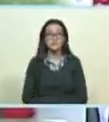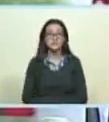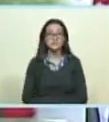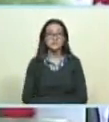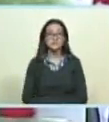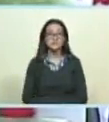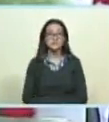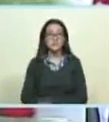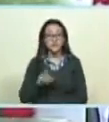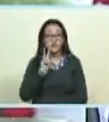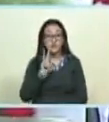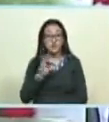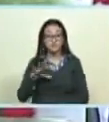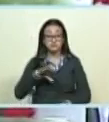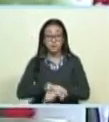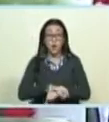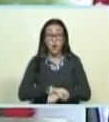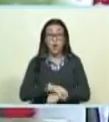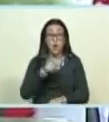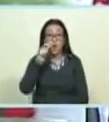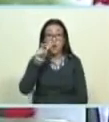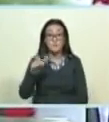cuando vio que el SEBIN lo capturaba